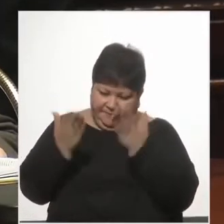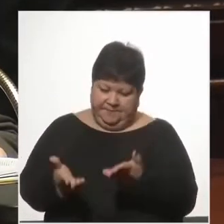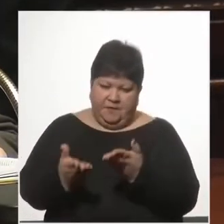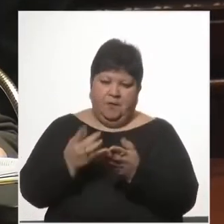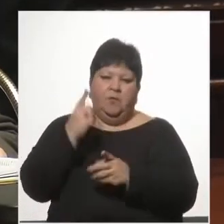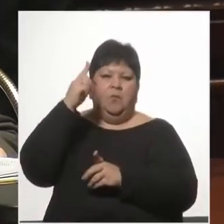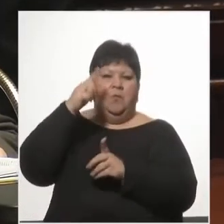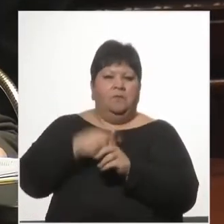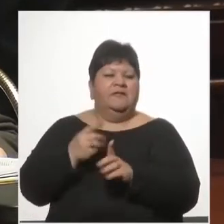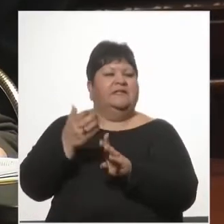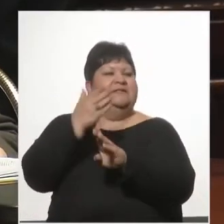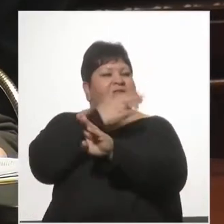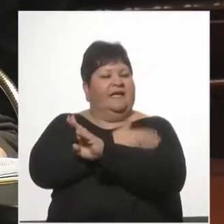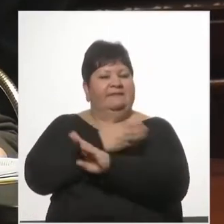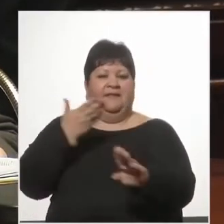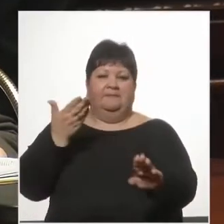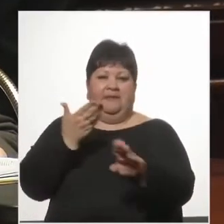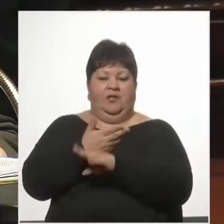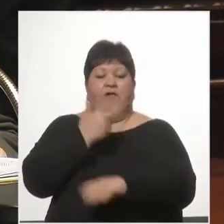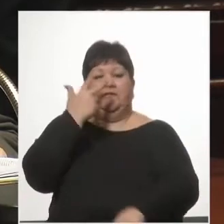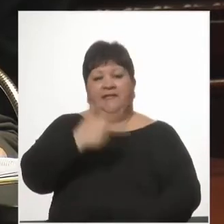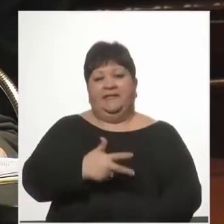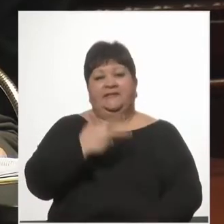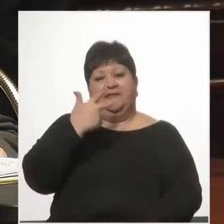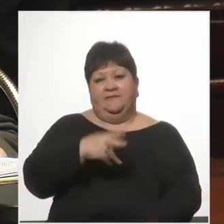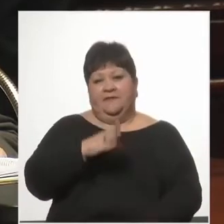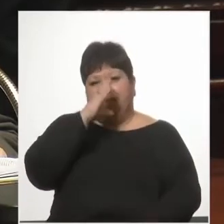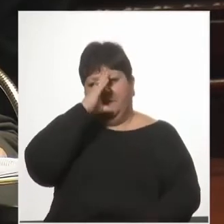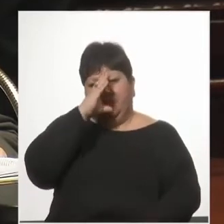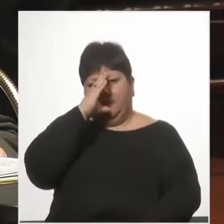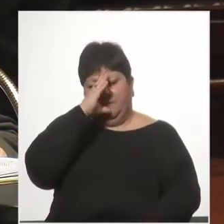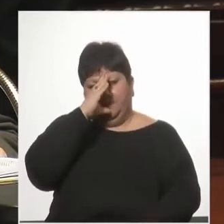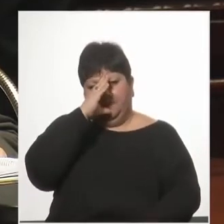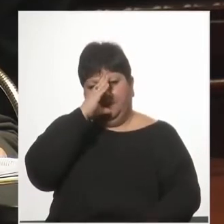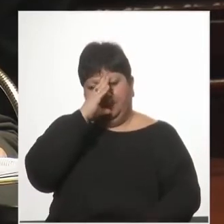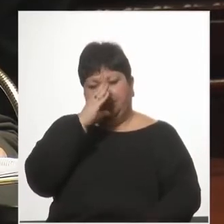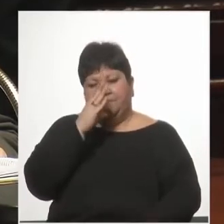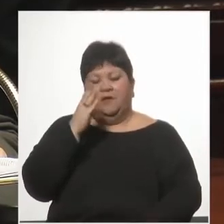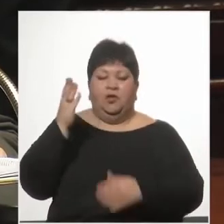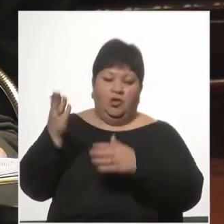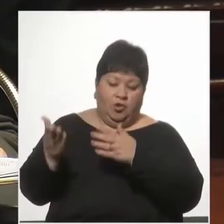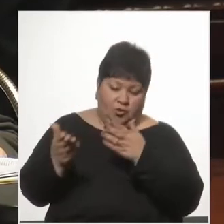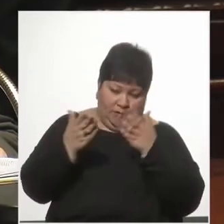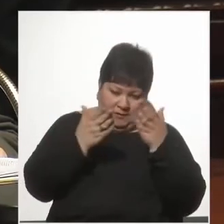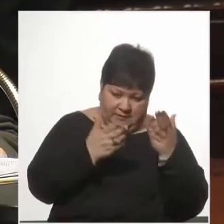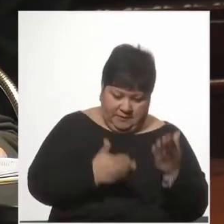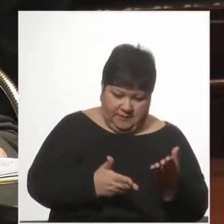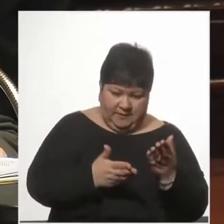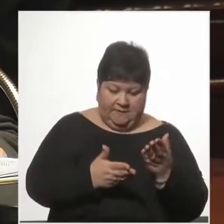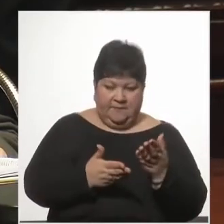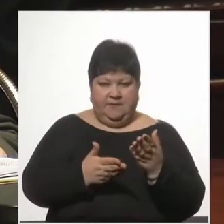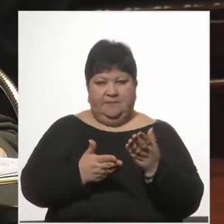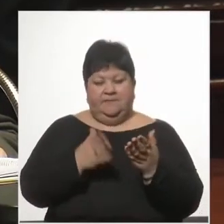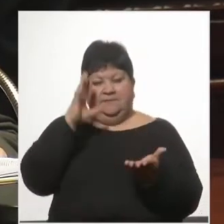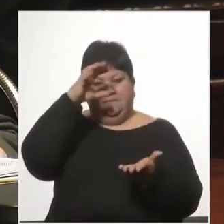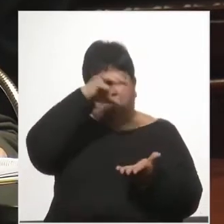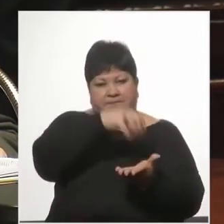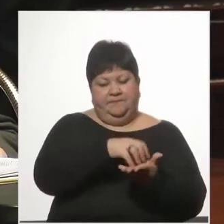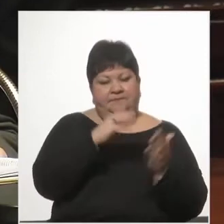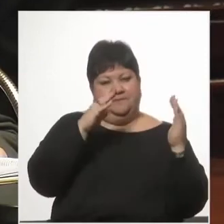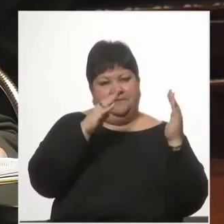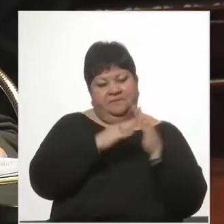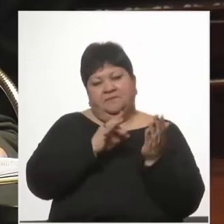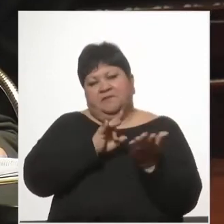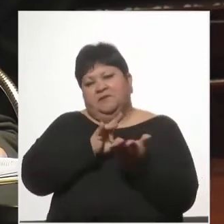mes antes, recordemos, el 13 de febrero. Lo recibe en la residencia de Suárez y Reyes. Lo destituye por